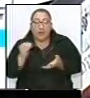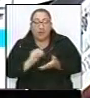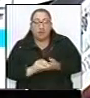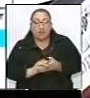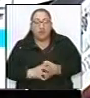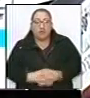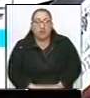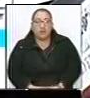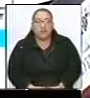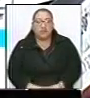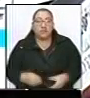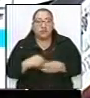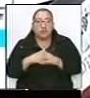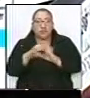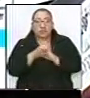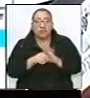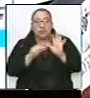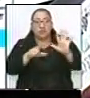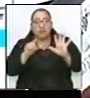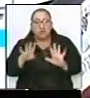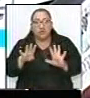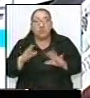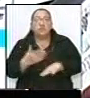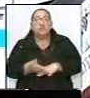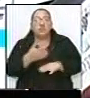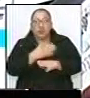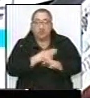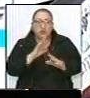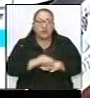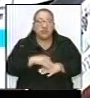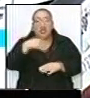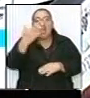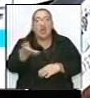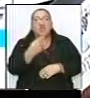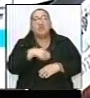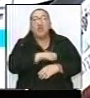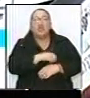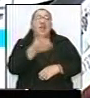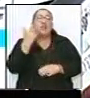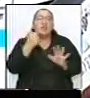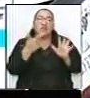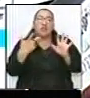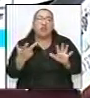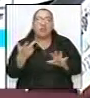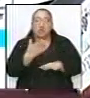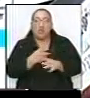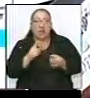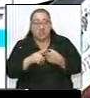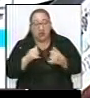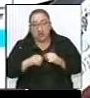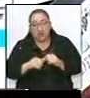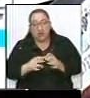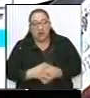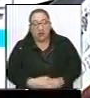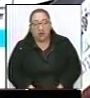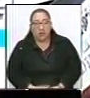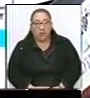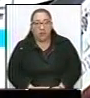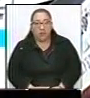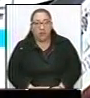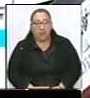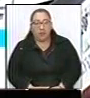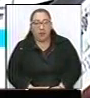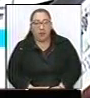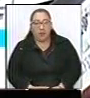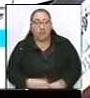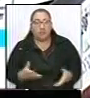inspirarse en la Constitución del 79, que a su vez había sido inspirada en la española de aquella época, del 78, que hasta ahora está vigente, donde creó pues la